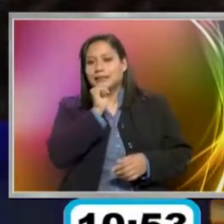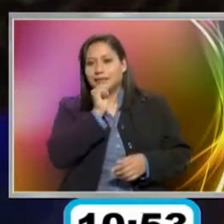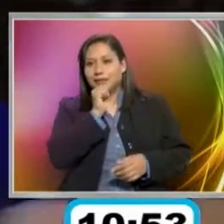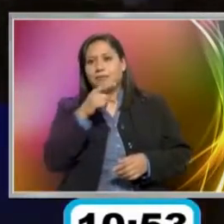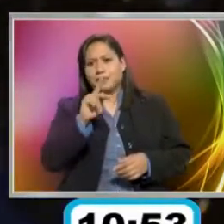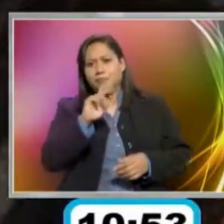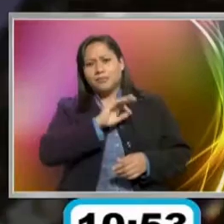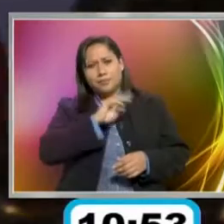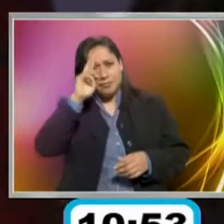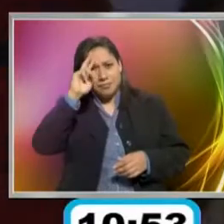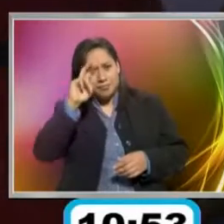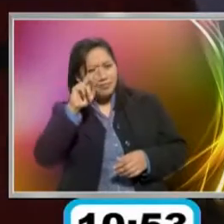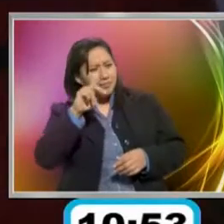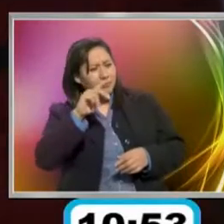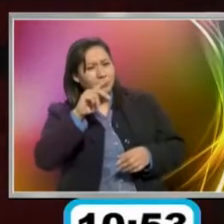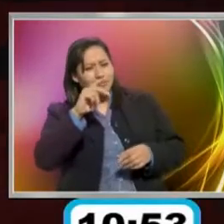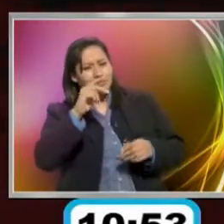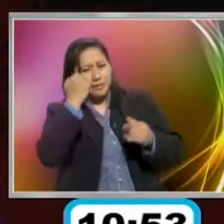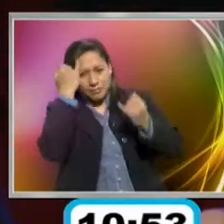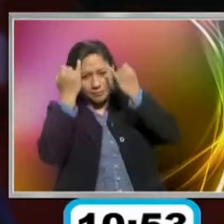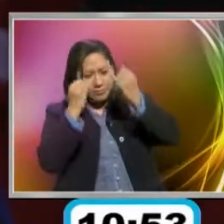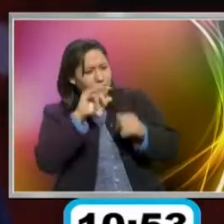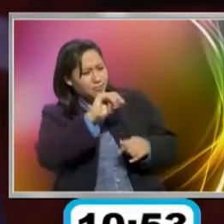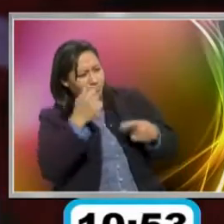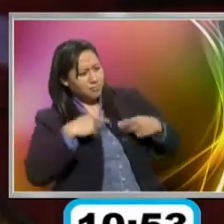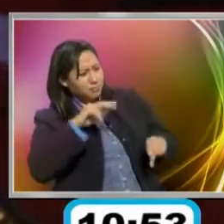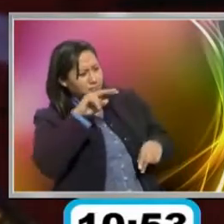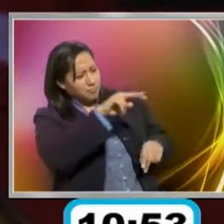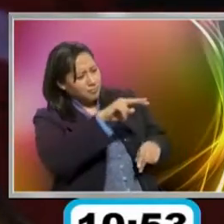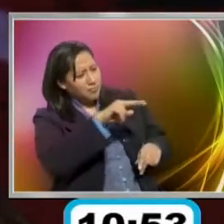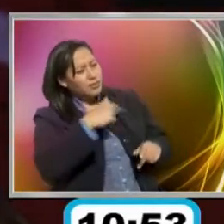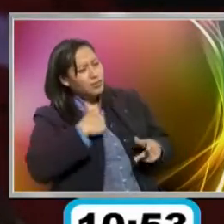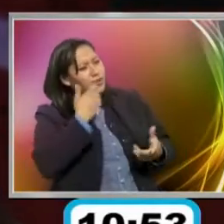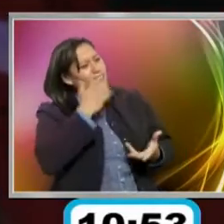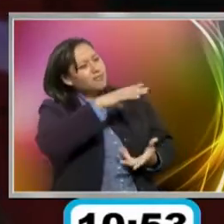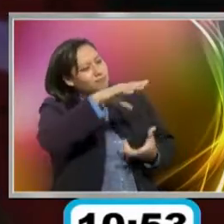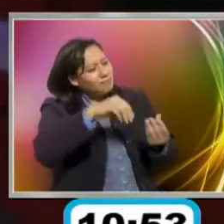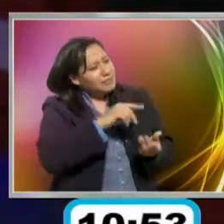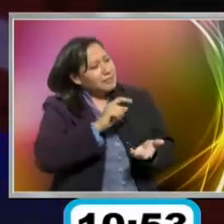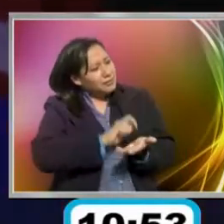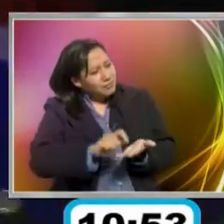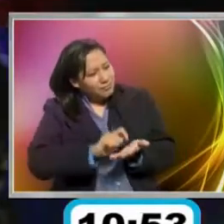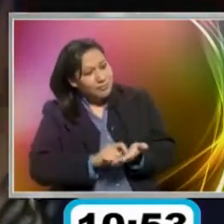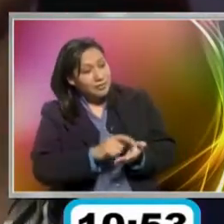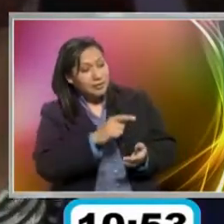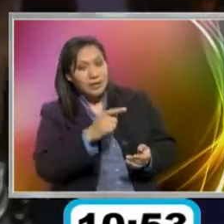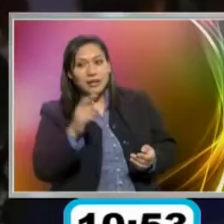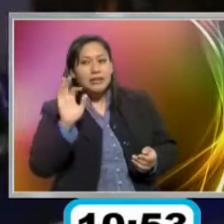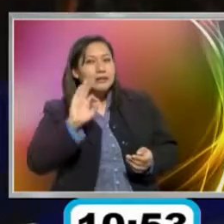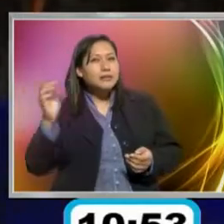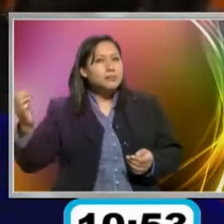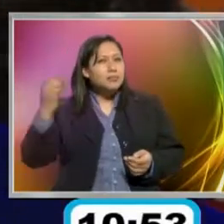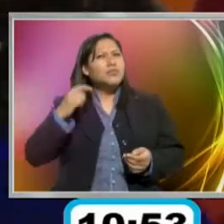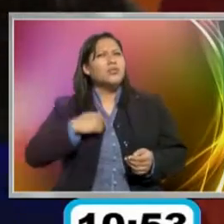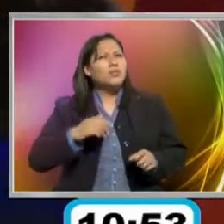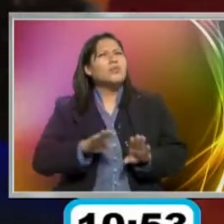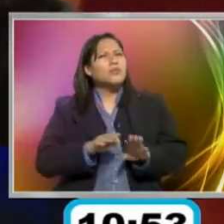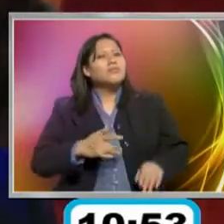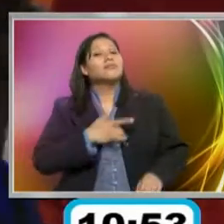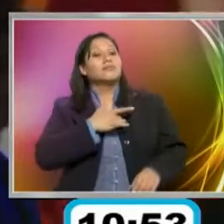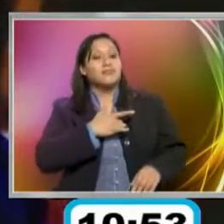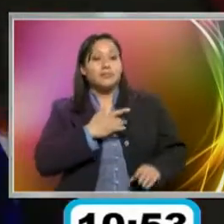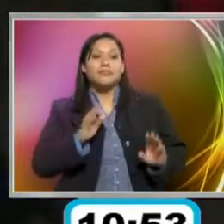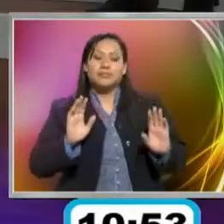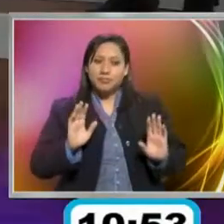puedo imaginar viendo otras personas, entonces, pues, a veces me trato de poner en su lugar y digo yo, bueno, si a mí me engañaran, ¿cómo me sintiera? ¿Cómo te